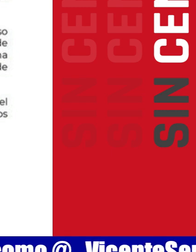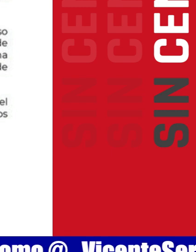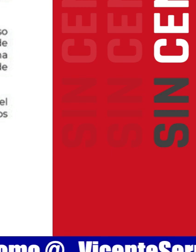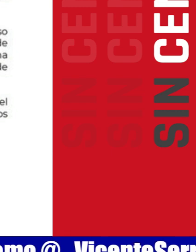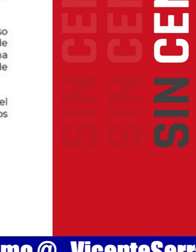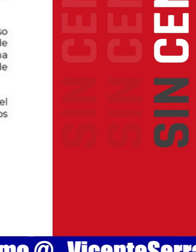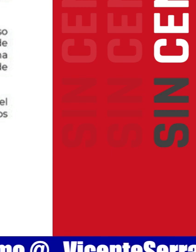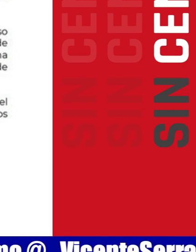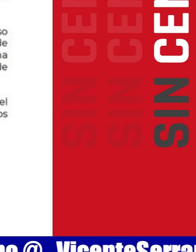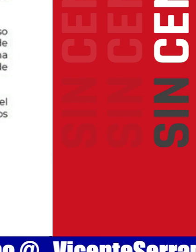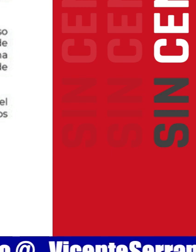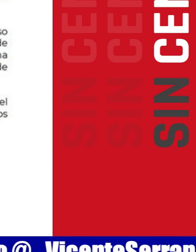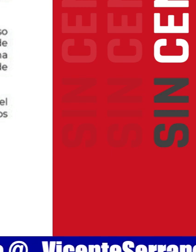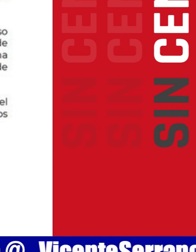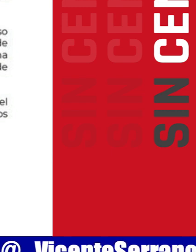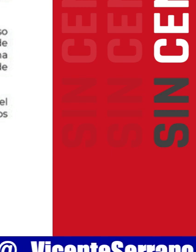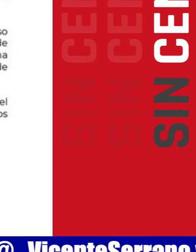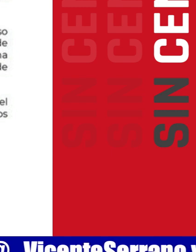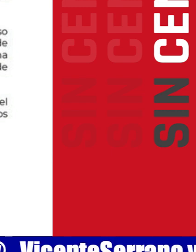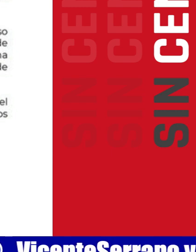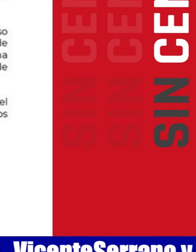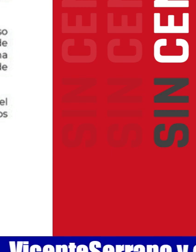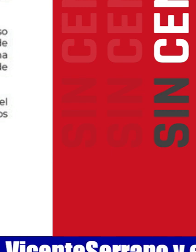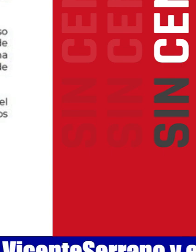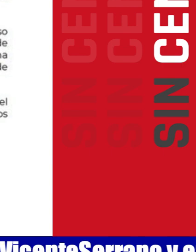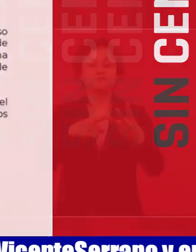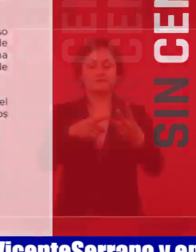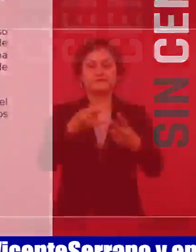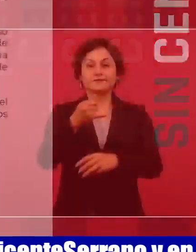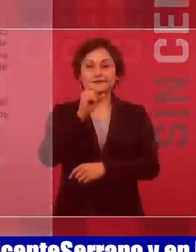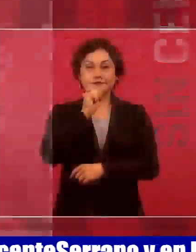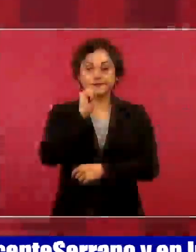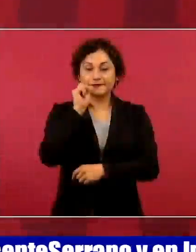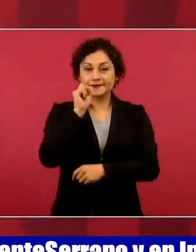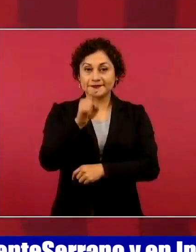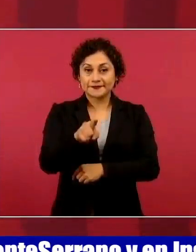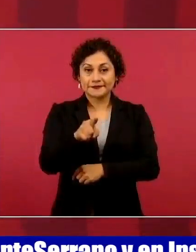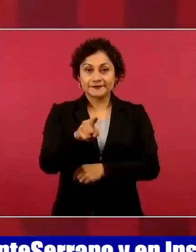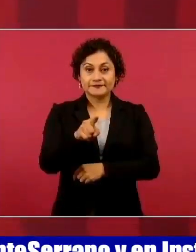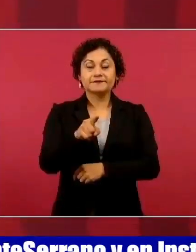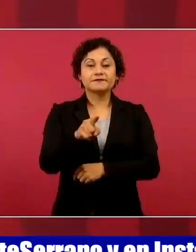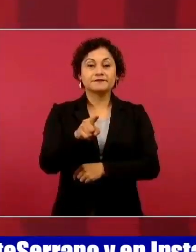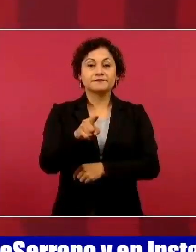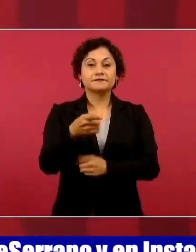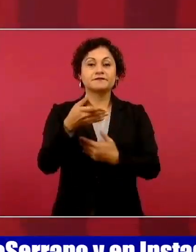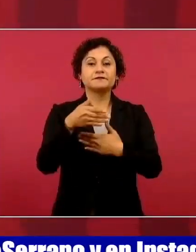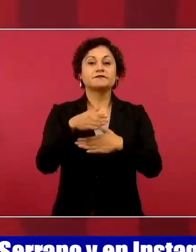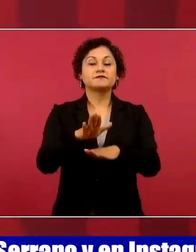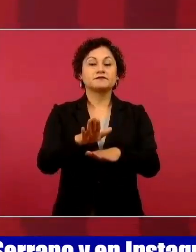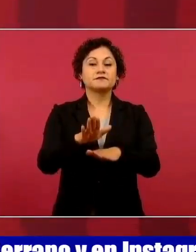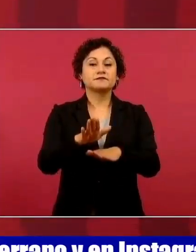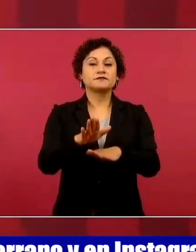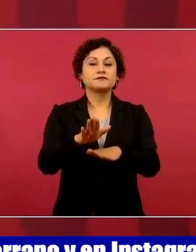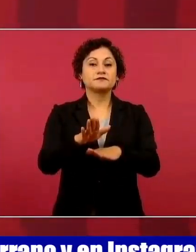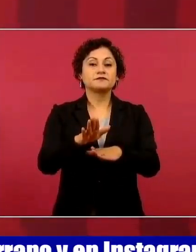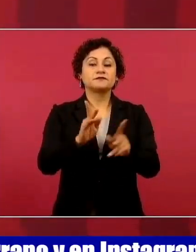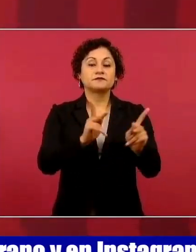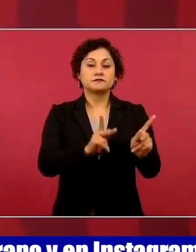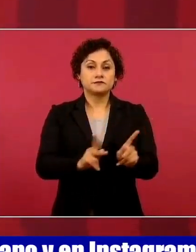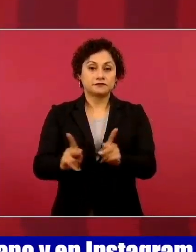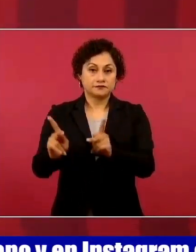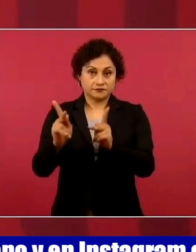Castillo. Así de sencillo. El presidente López Obrador señaló que pues, es importantísimo que se pueda hacer este tipo de